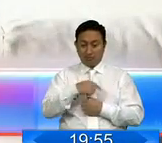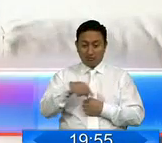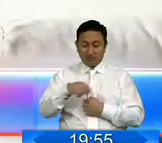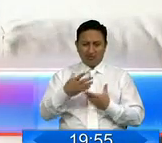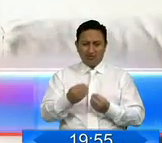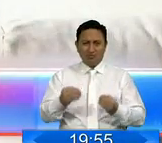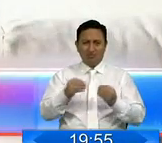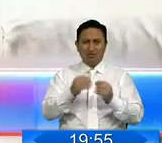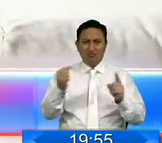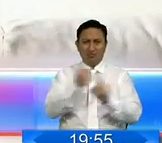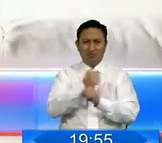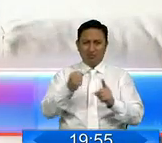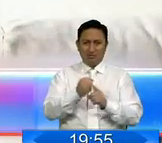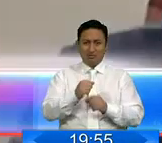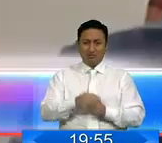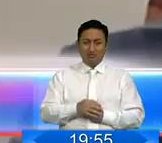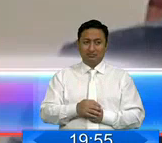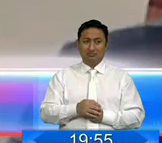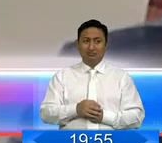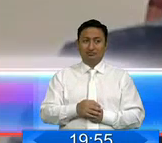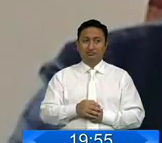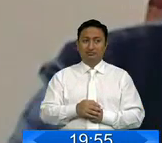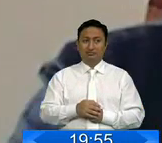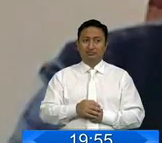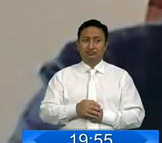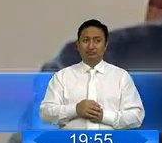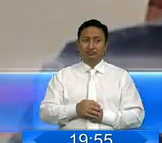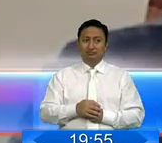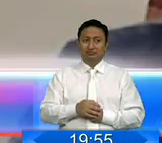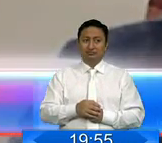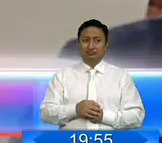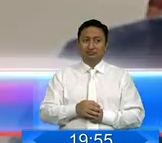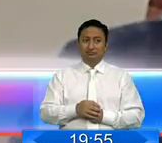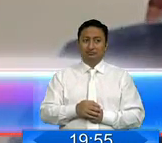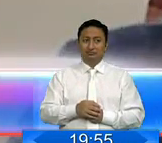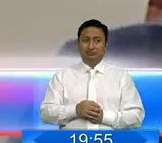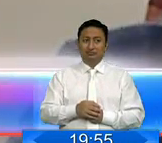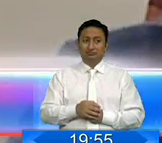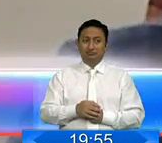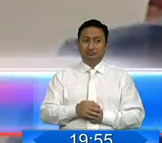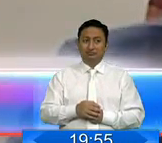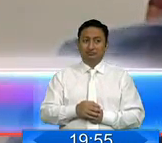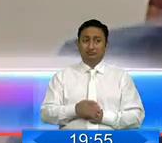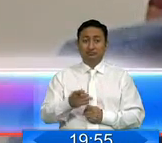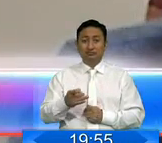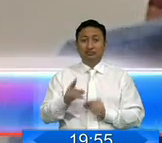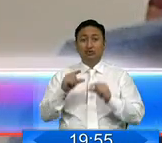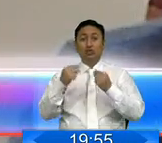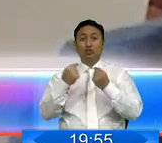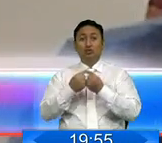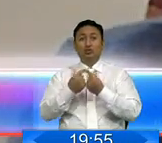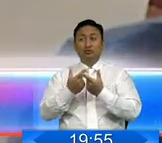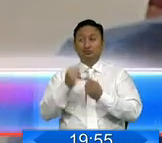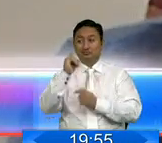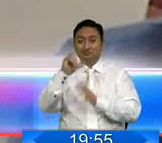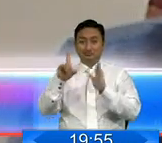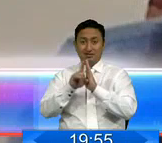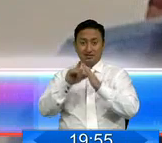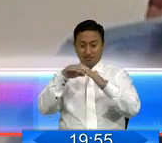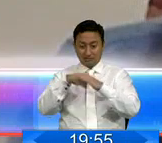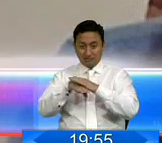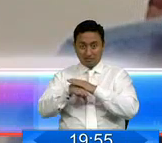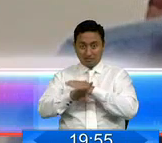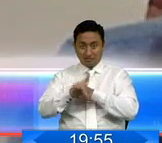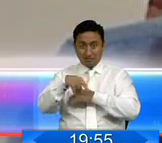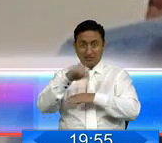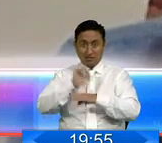violencia nunca antes visto. No podemos permitir que grupos irregulares ingresen al Estado ecuatoriano a amenazar a